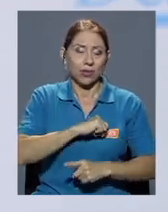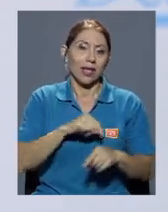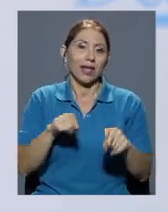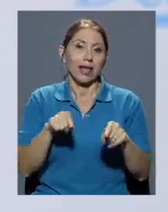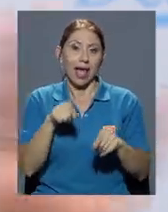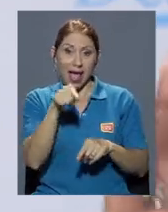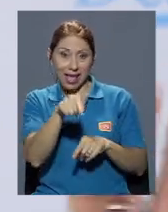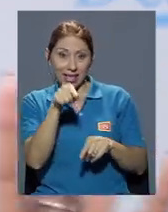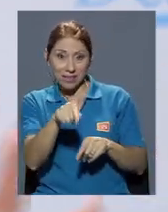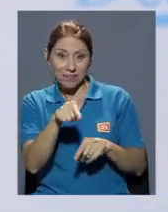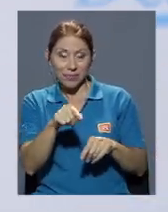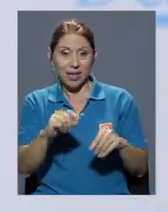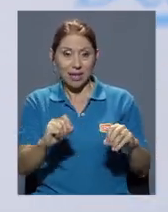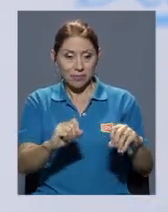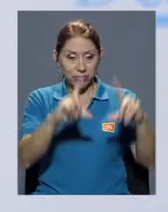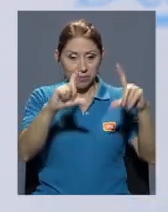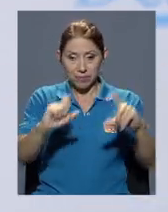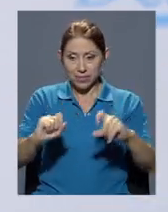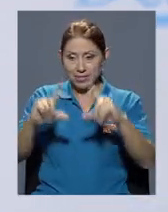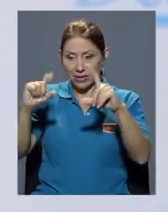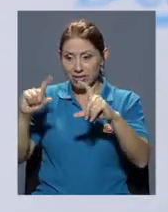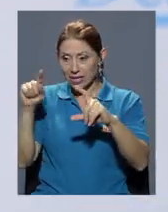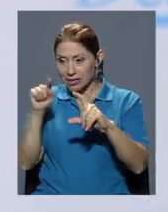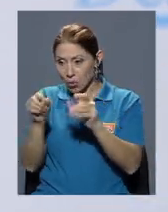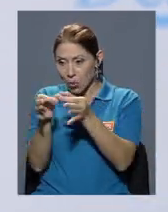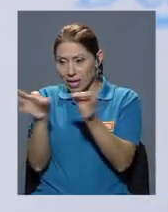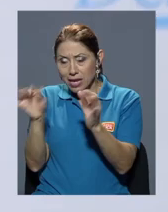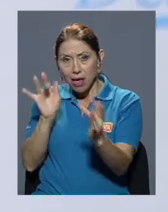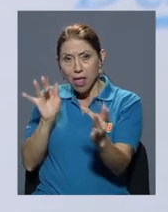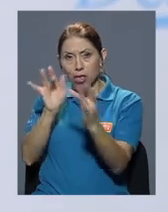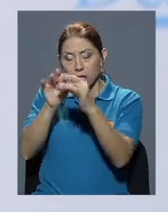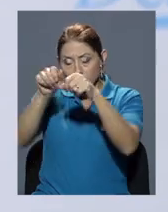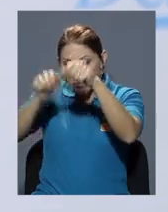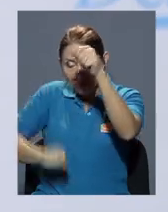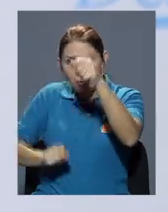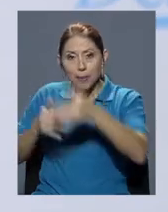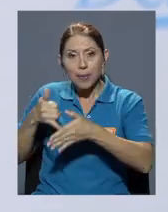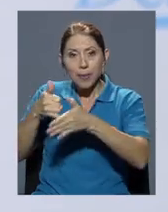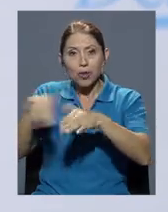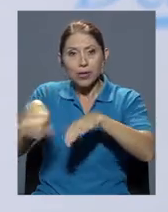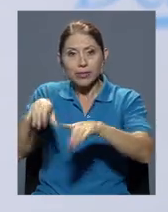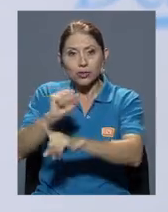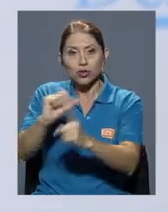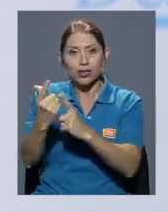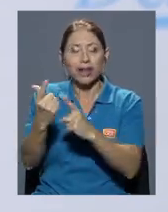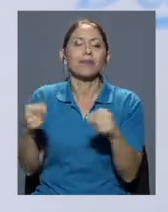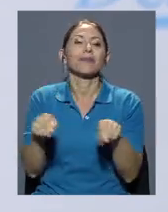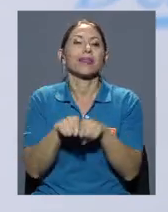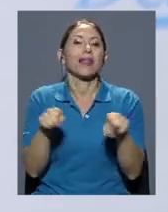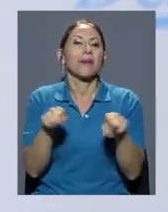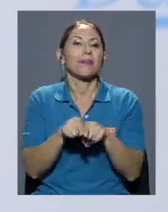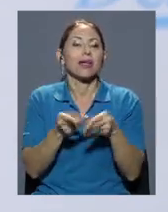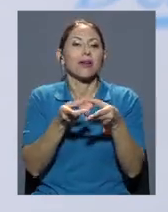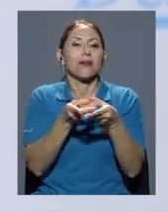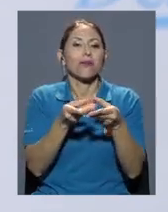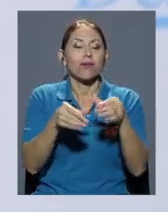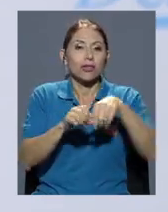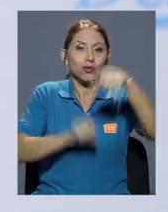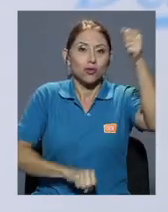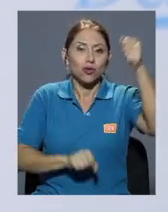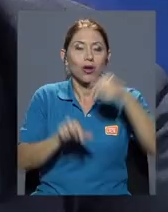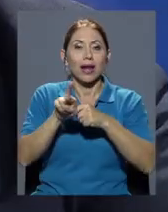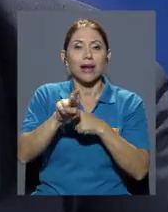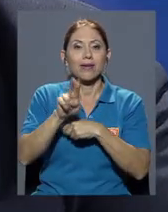ahí en las pizarrillas hay un link que lo dirige al premio de acción social como también la resolución enre 23